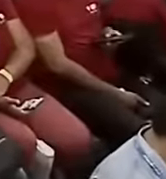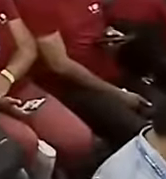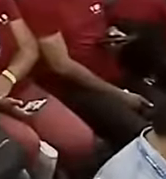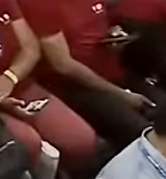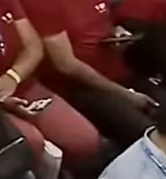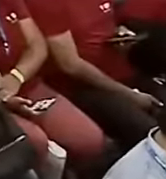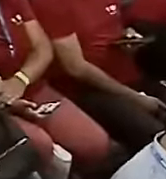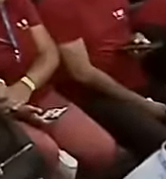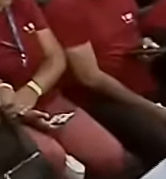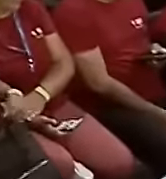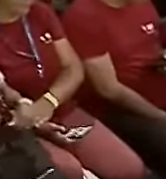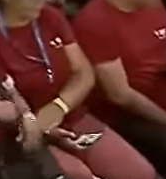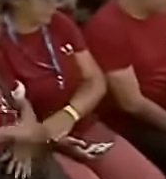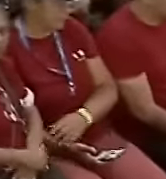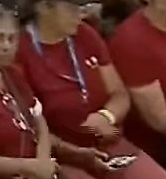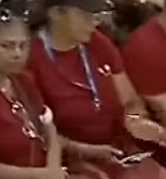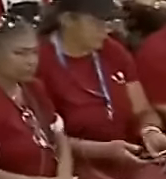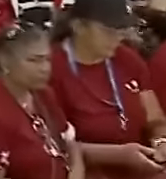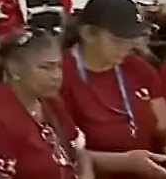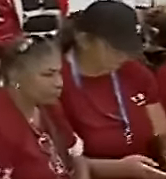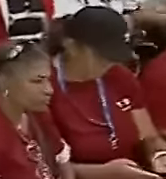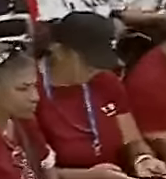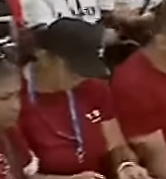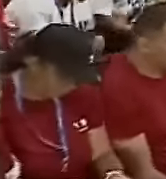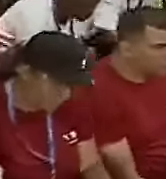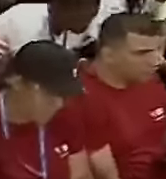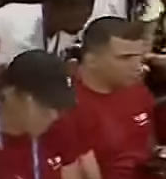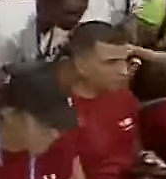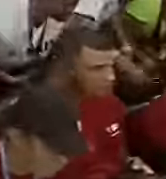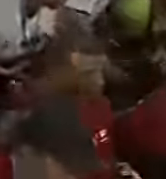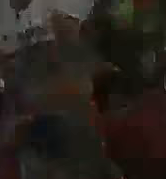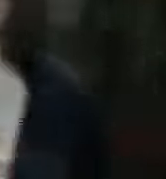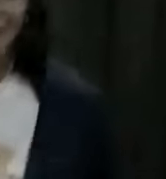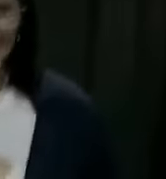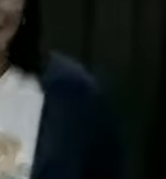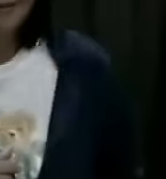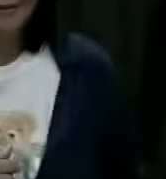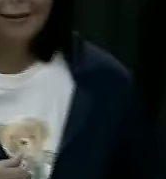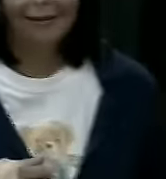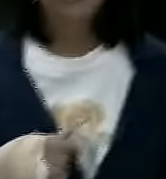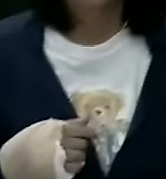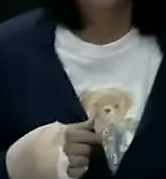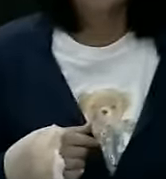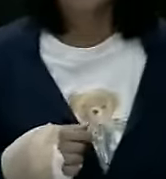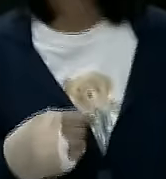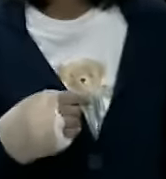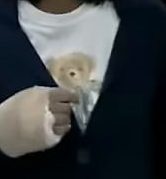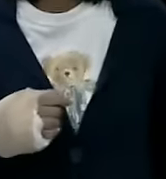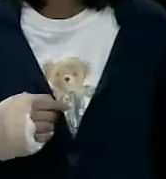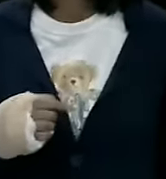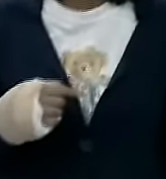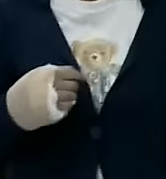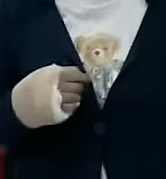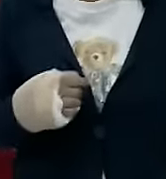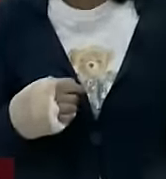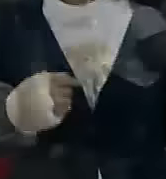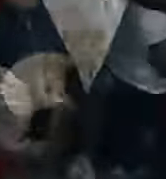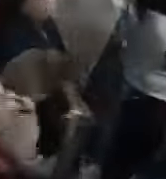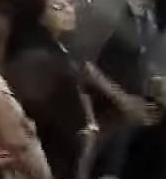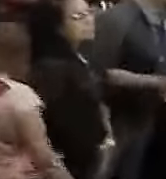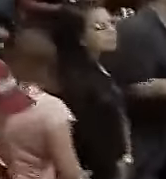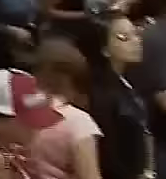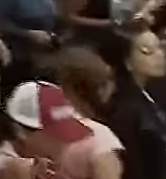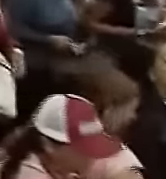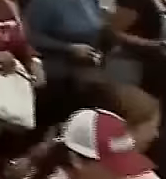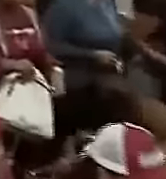alegría recibimos a Nicolás Maduro, presidente constitucional de la República